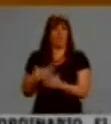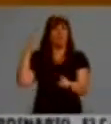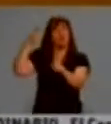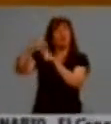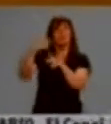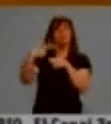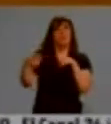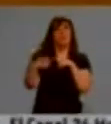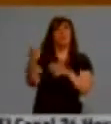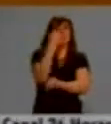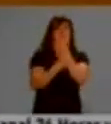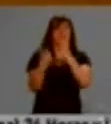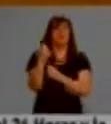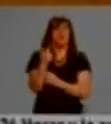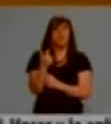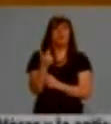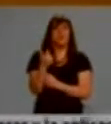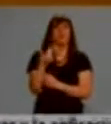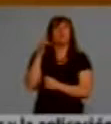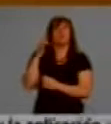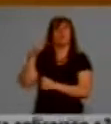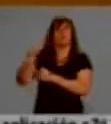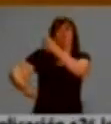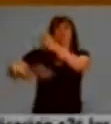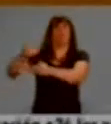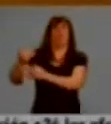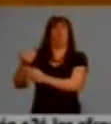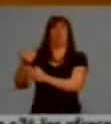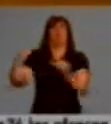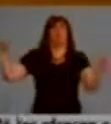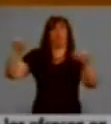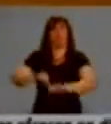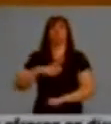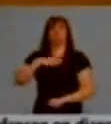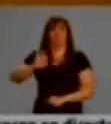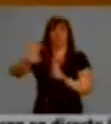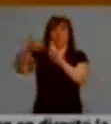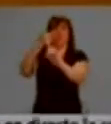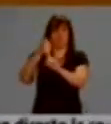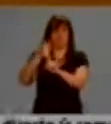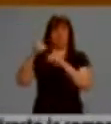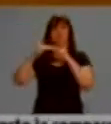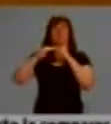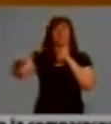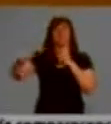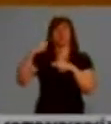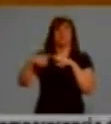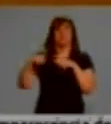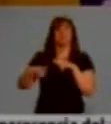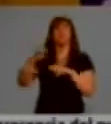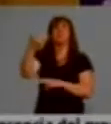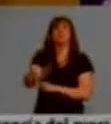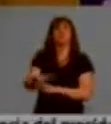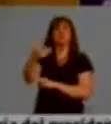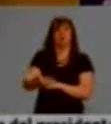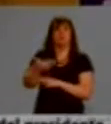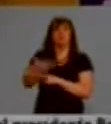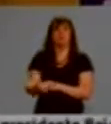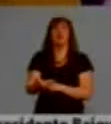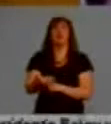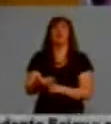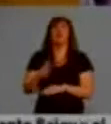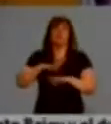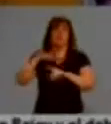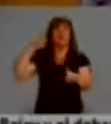política económica y, por tanto, la superación de la crisis se pueda llevar a la práctica? La estabilidad política es fundamental en la lucha contra la